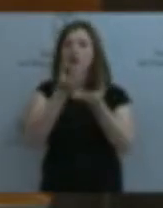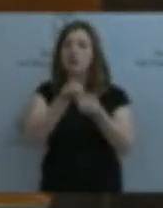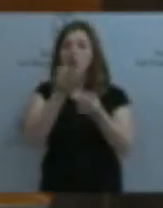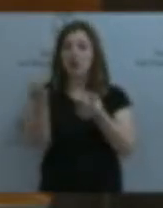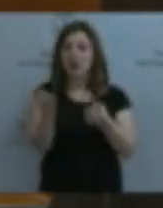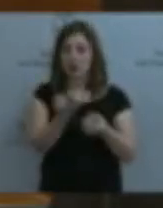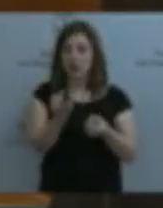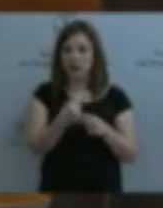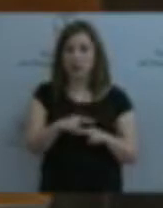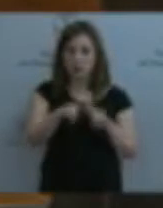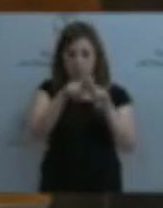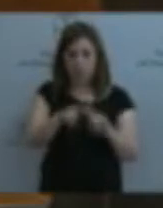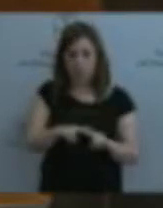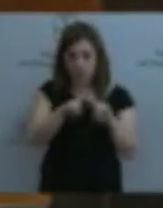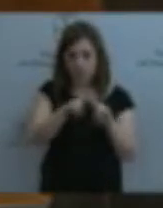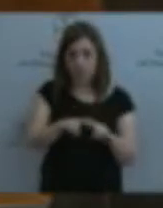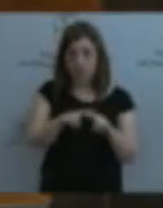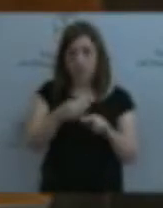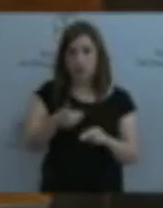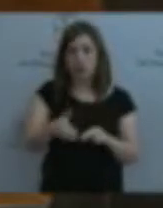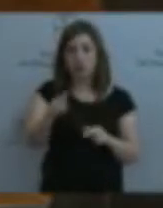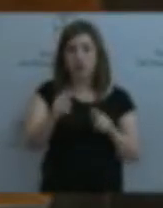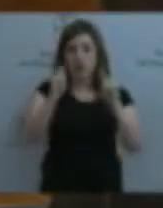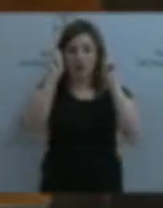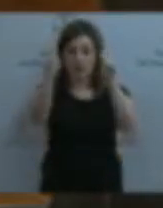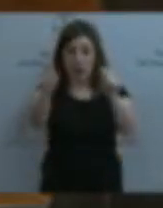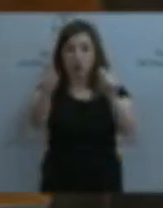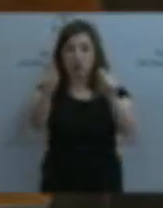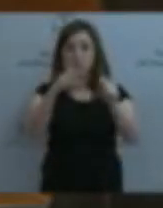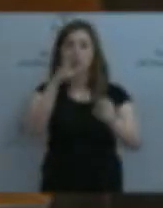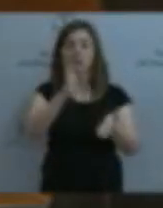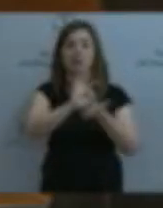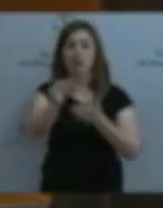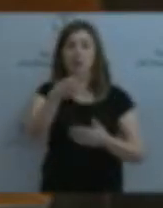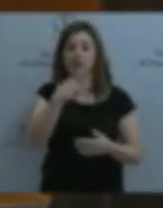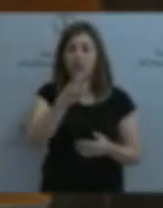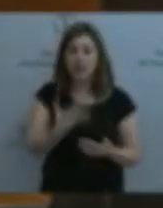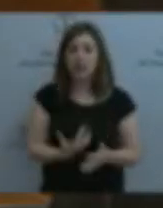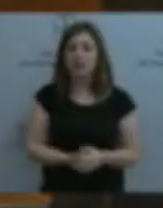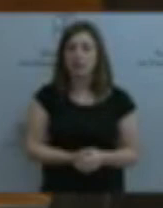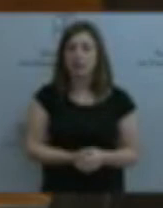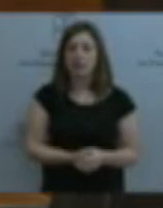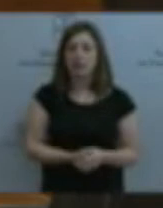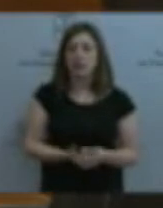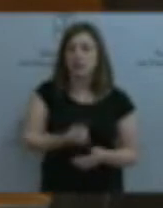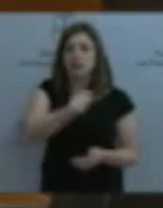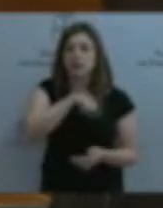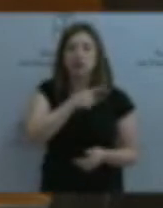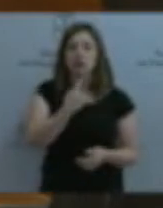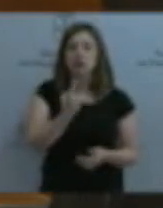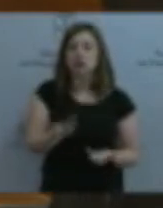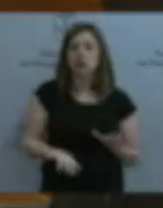que, revisados las condiciones de futuras licitaciones de servicio de cafetería, hemos introducido